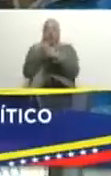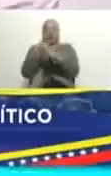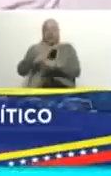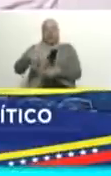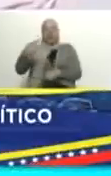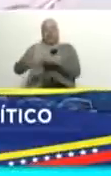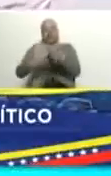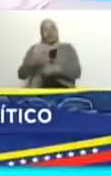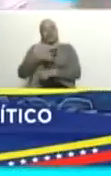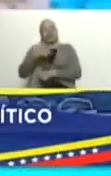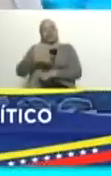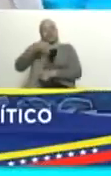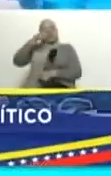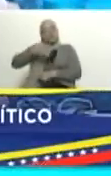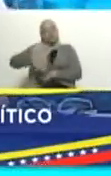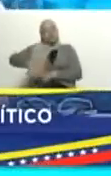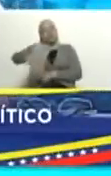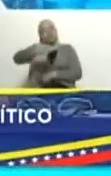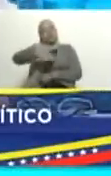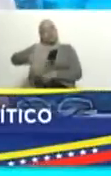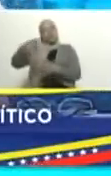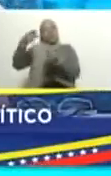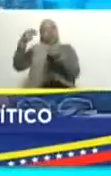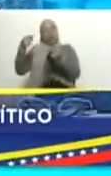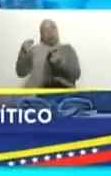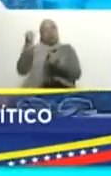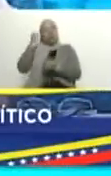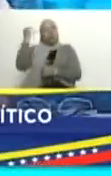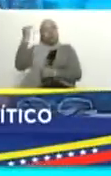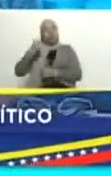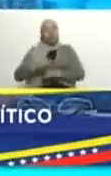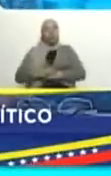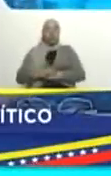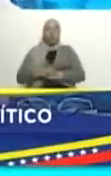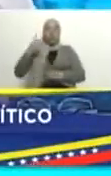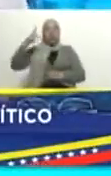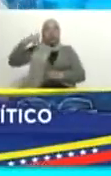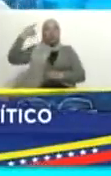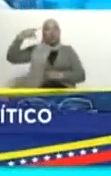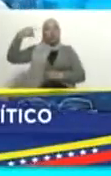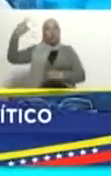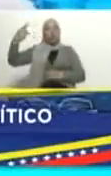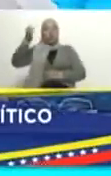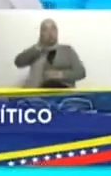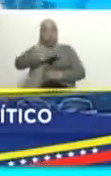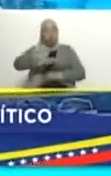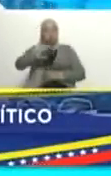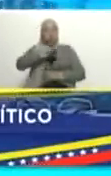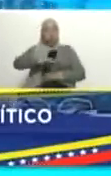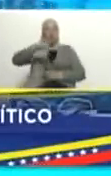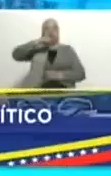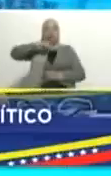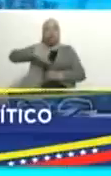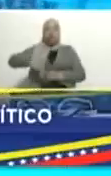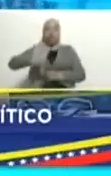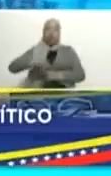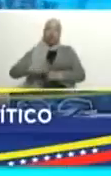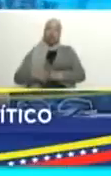se sienta y pone a los campesinos a hablar de ideas, filosofía, sociología, historia.